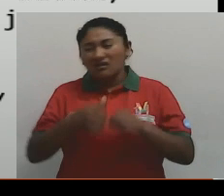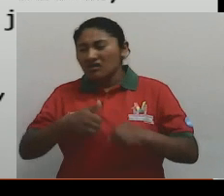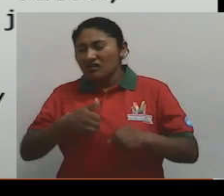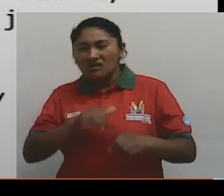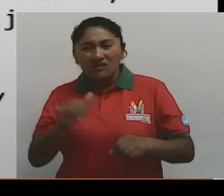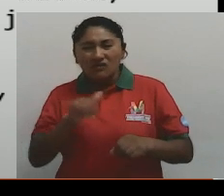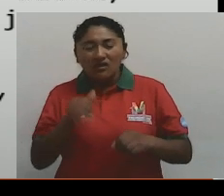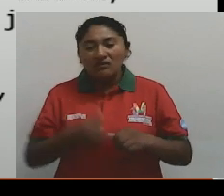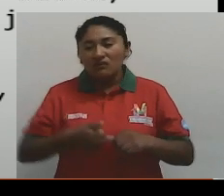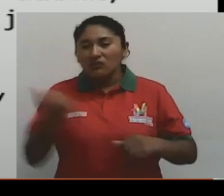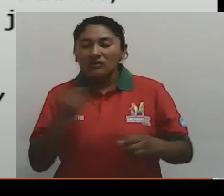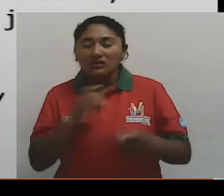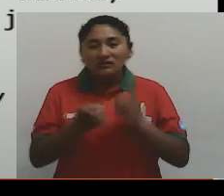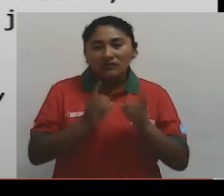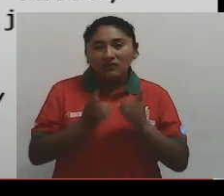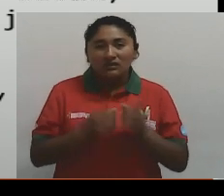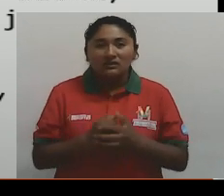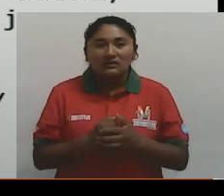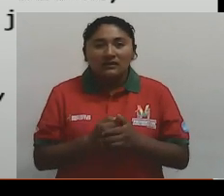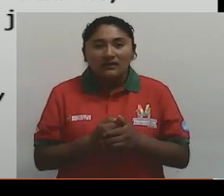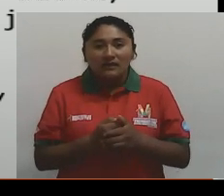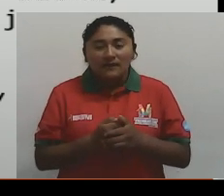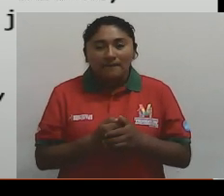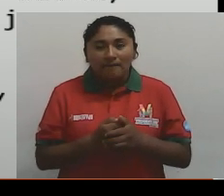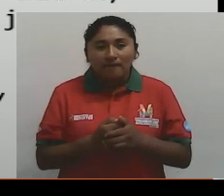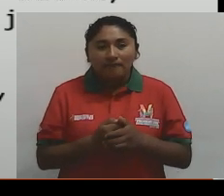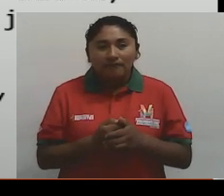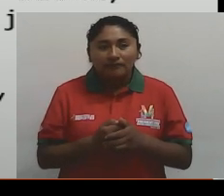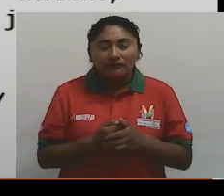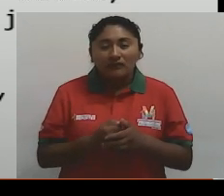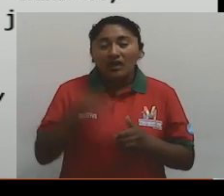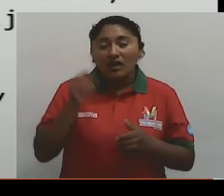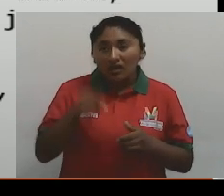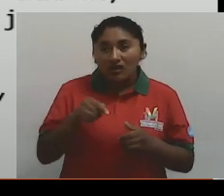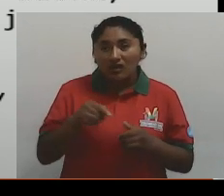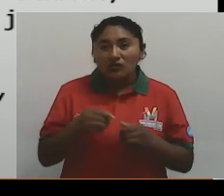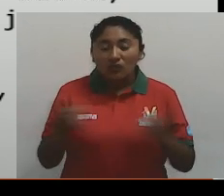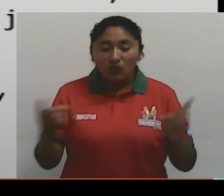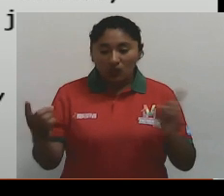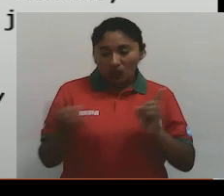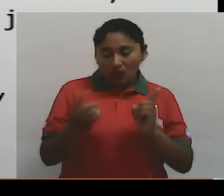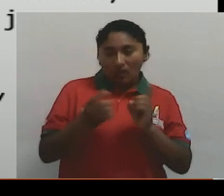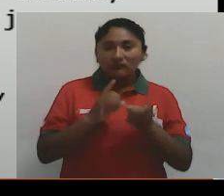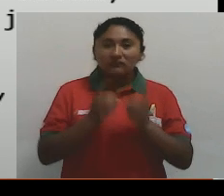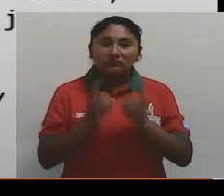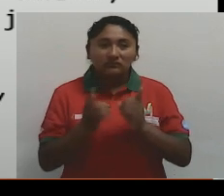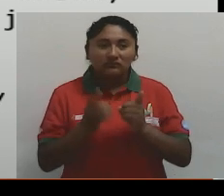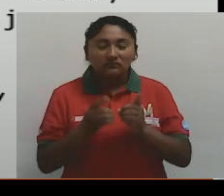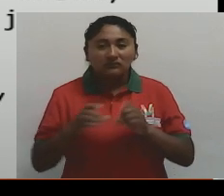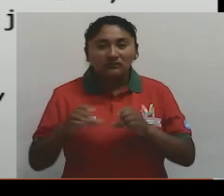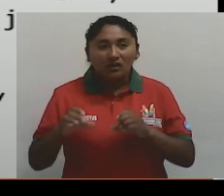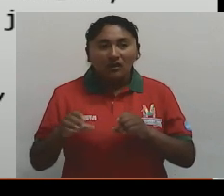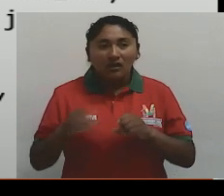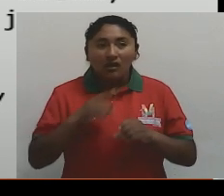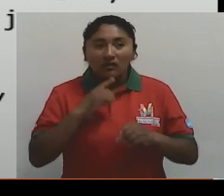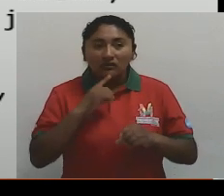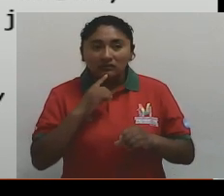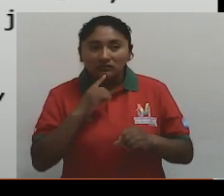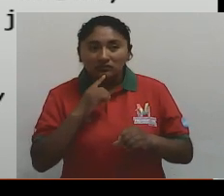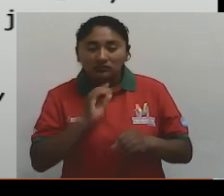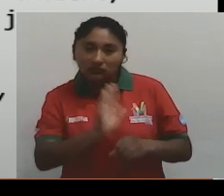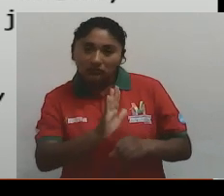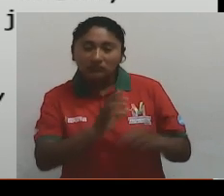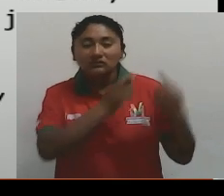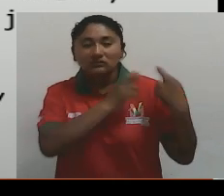deportivas. Él y los atletas participantes en un evento deportivo conforman la ecuación más importante de dicho evento. Podemos definir